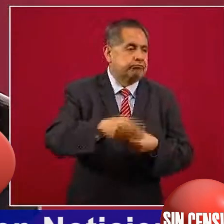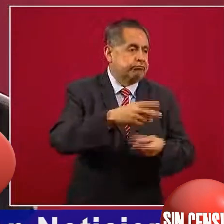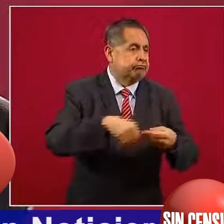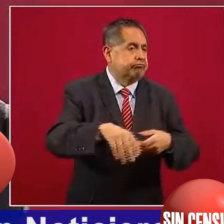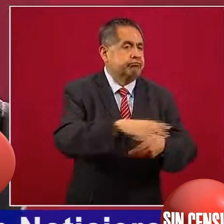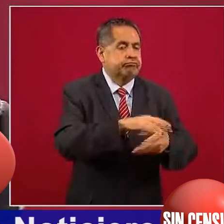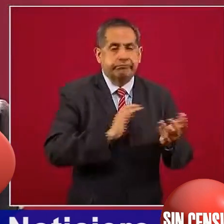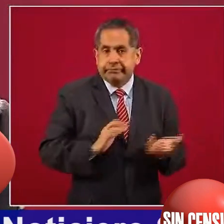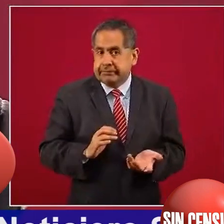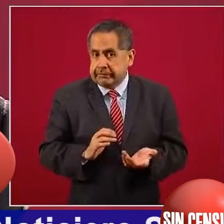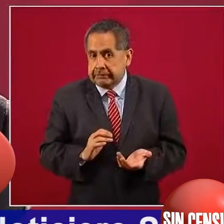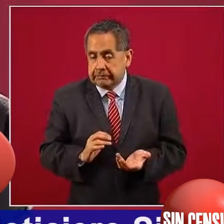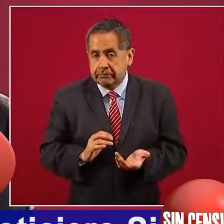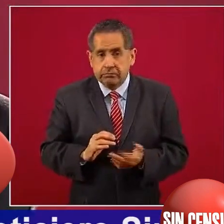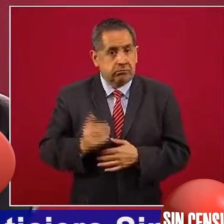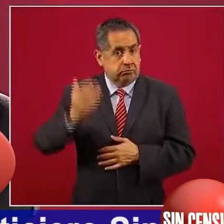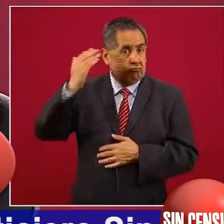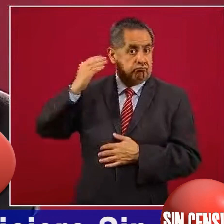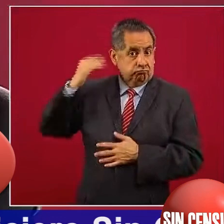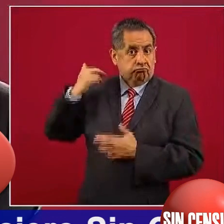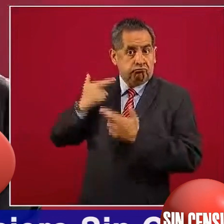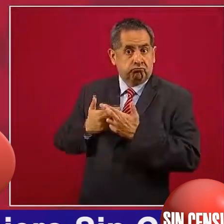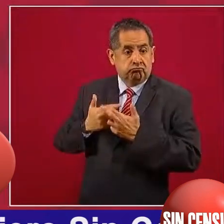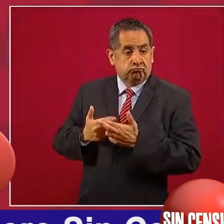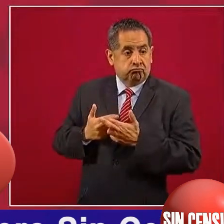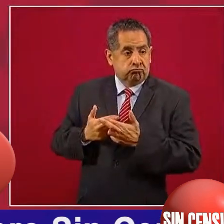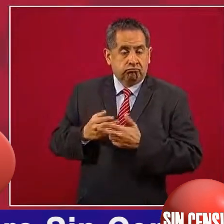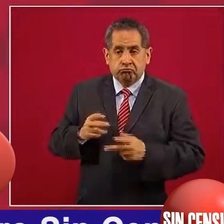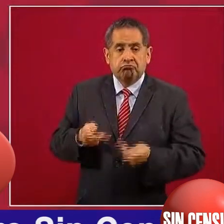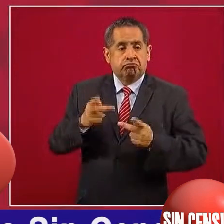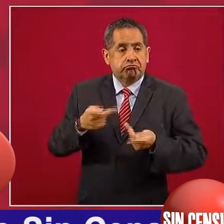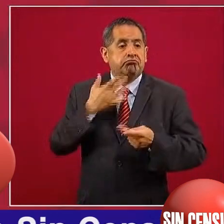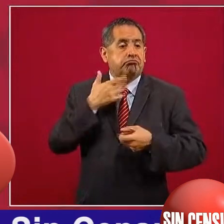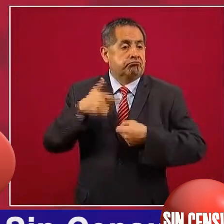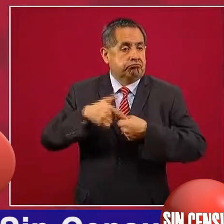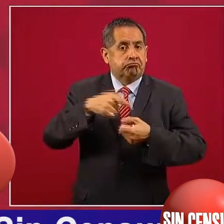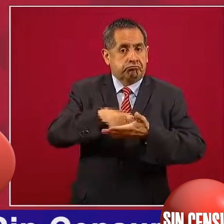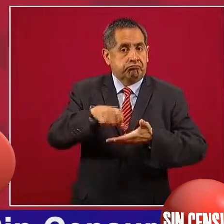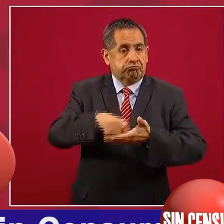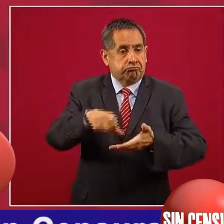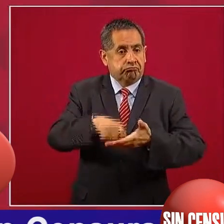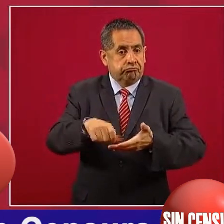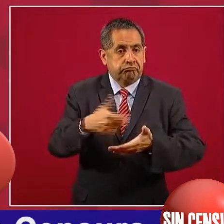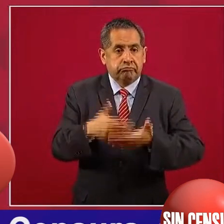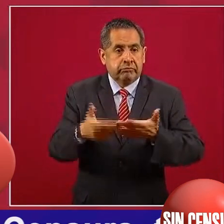de lo que se vendía